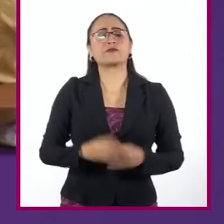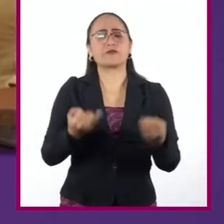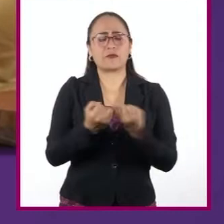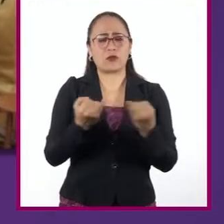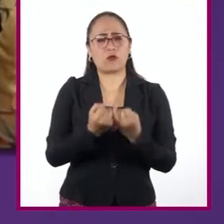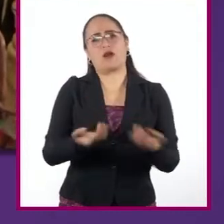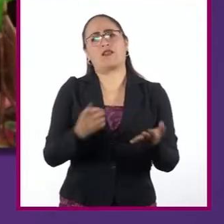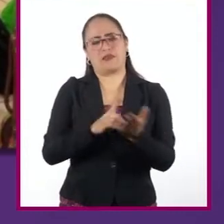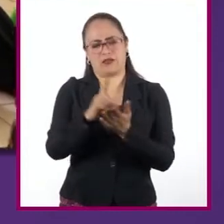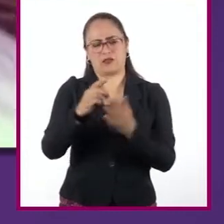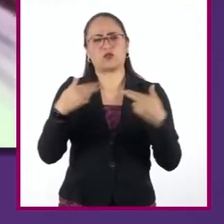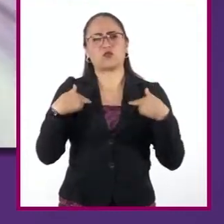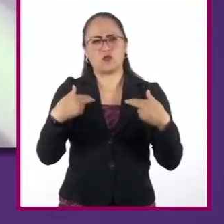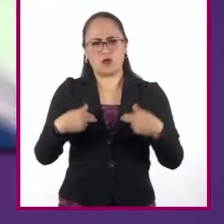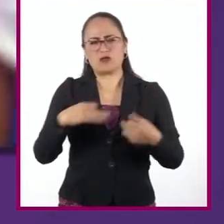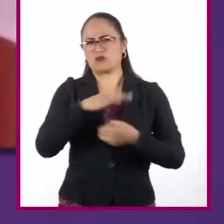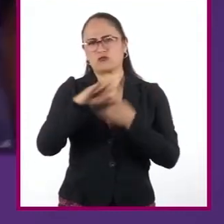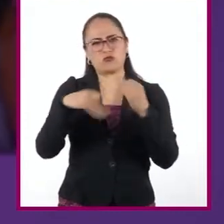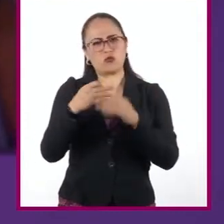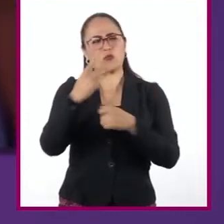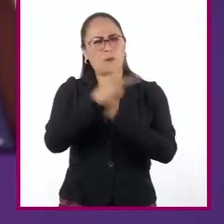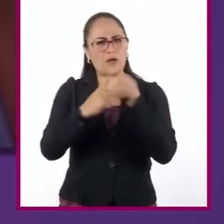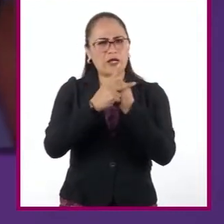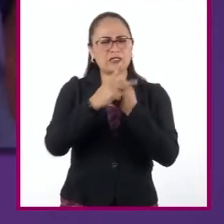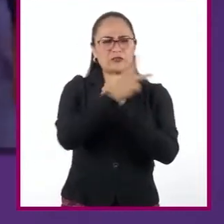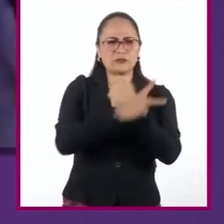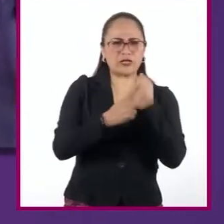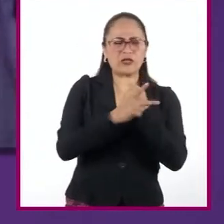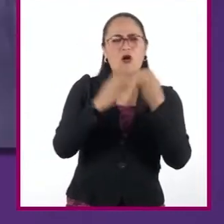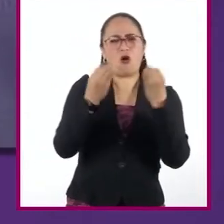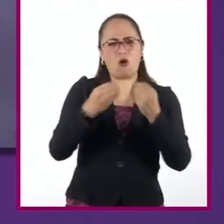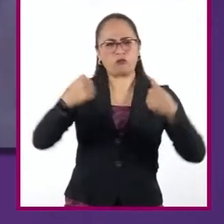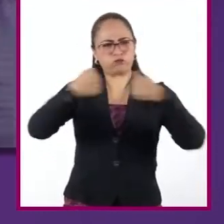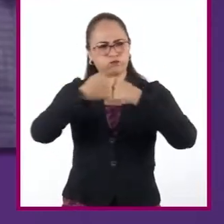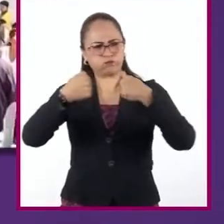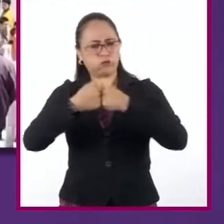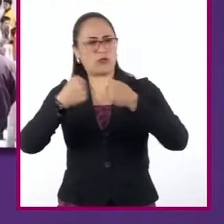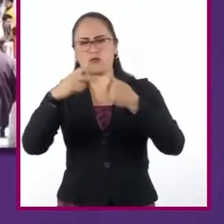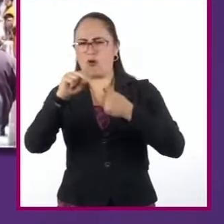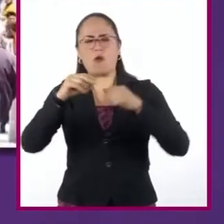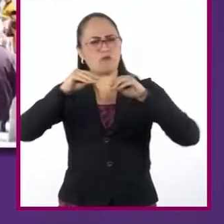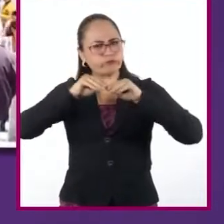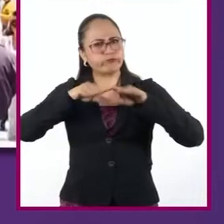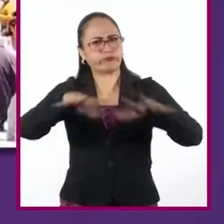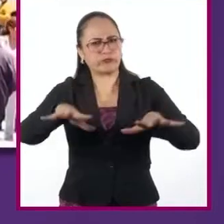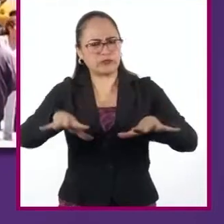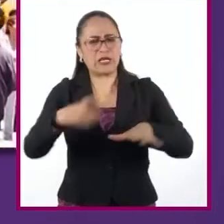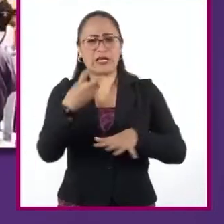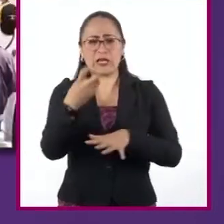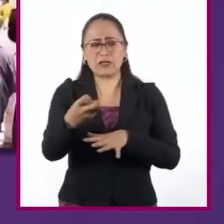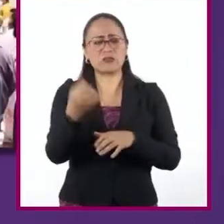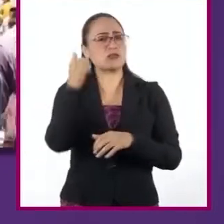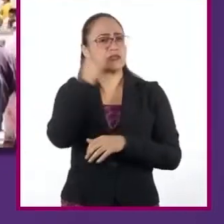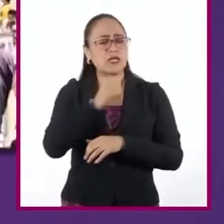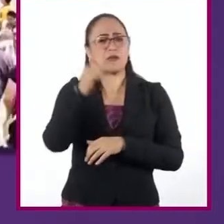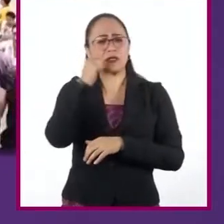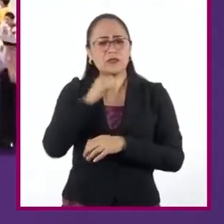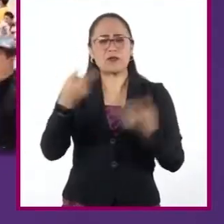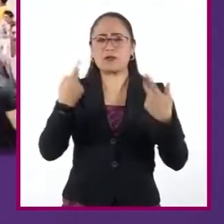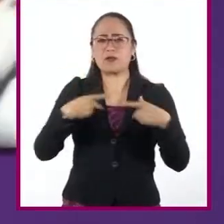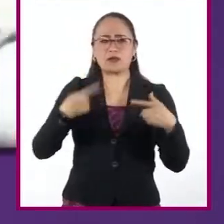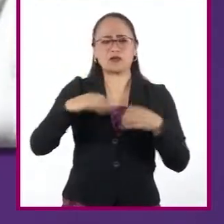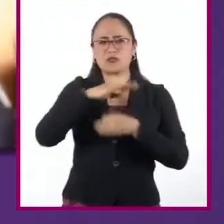en el interior de los países o presionar para que se difundan más allá de las fronteras nacionales nunca ha sido posible sin la movilización social